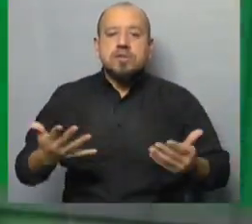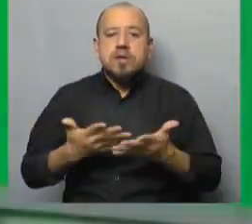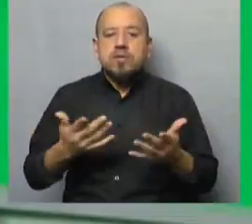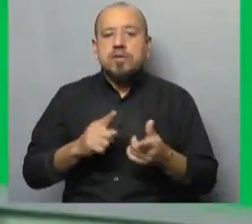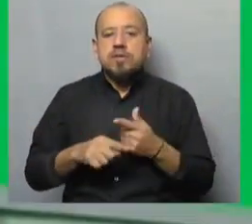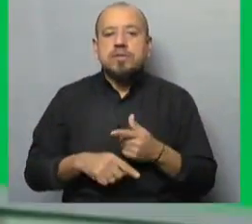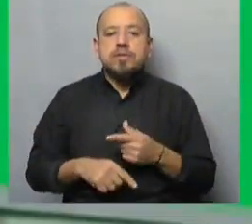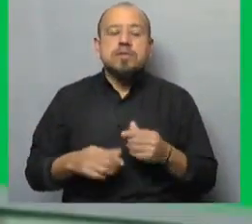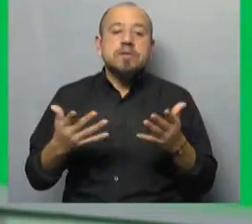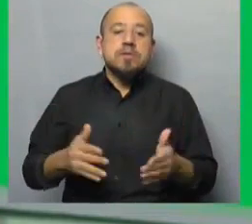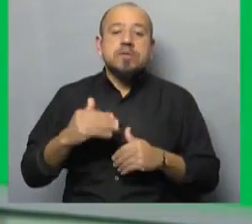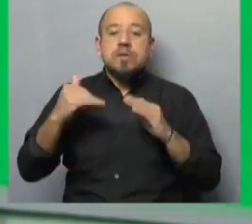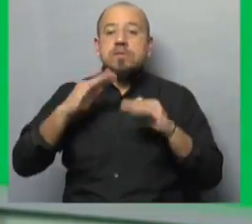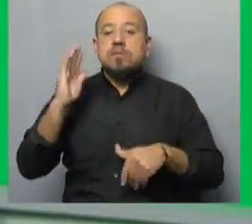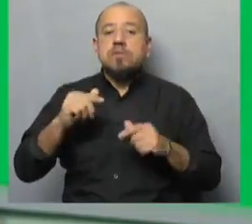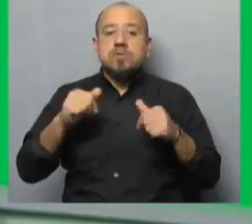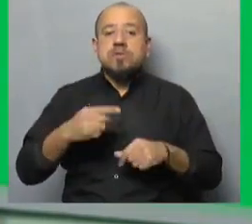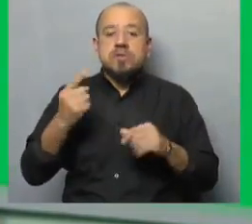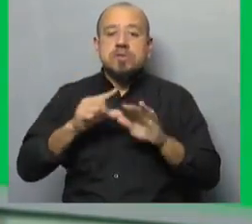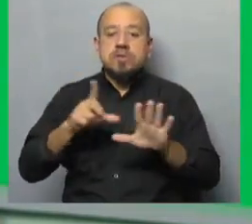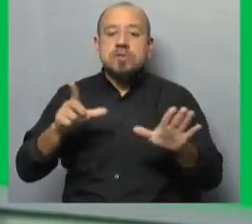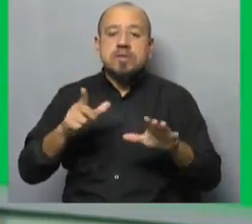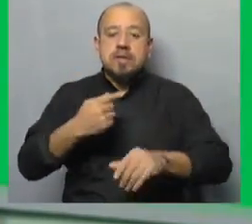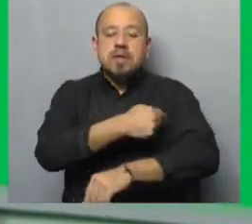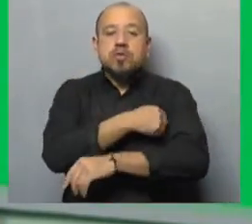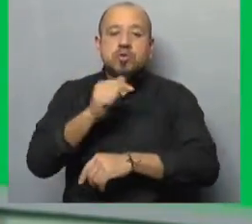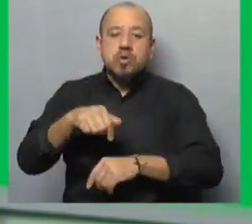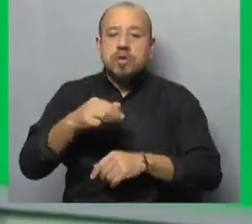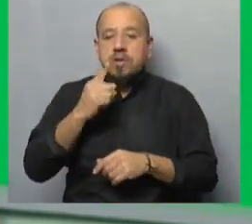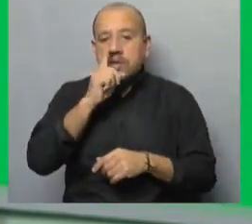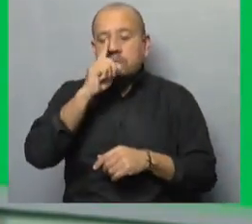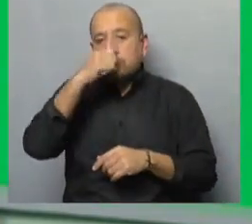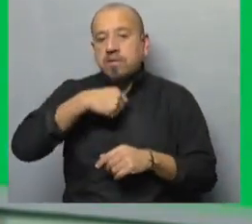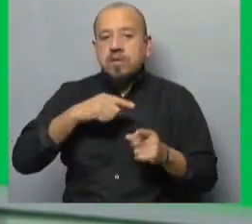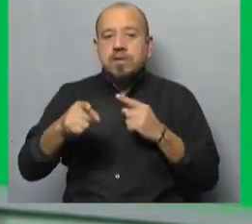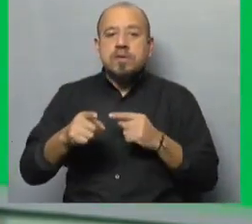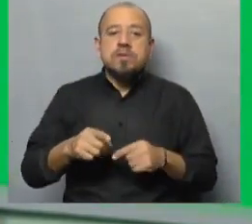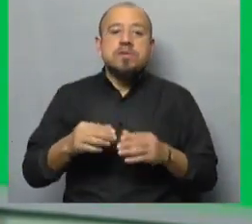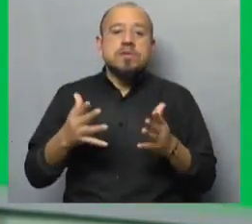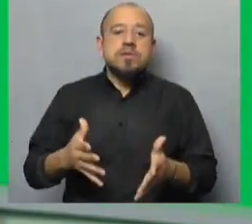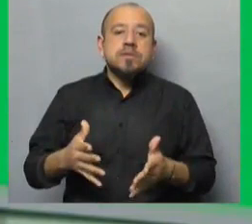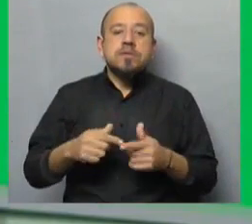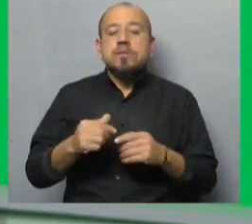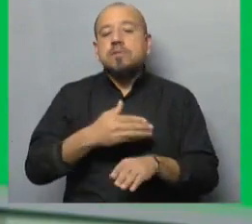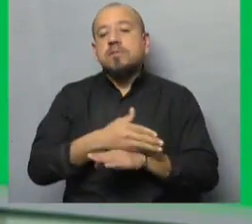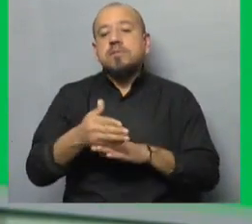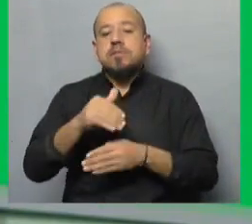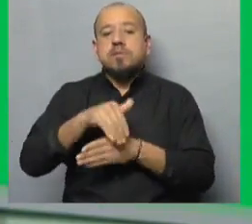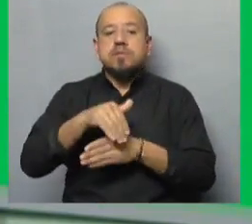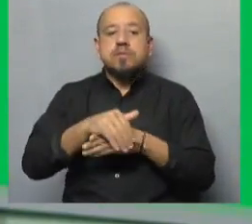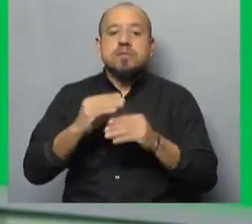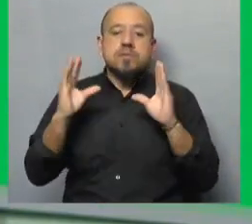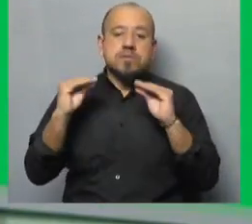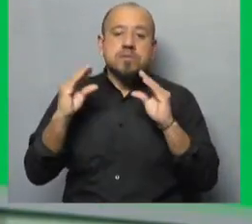hora y la máxima anunciada 17 es la que ha anunciado en las últimas horas en un mes que dice que para la tarde y noche se